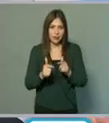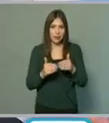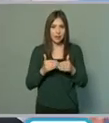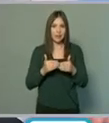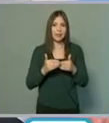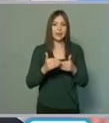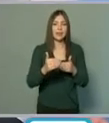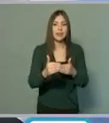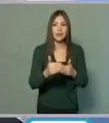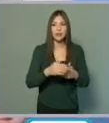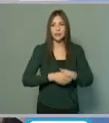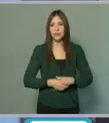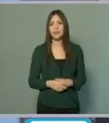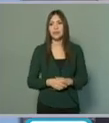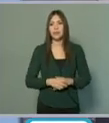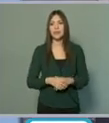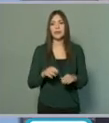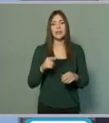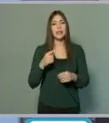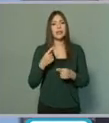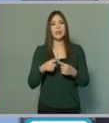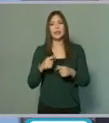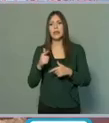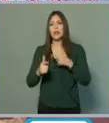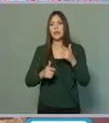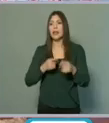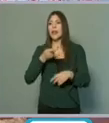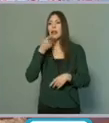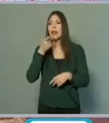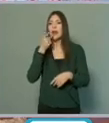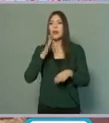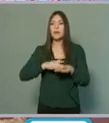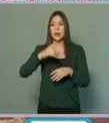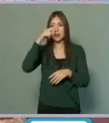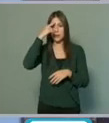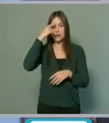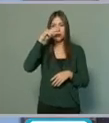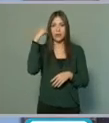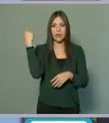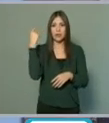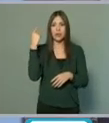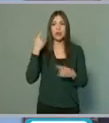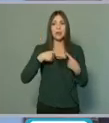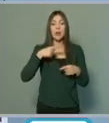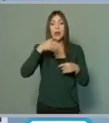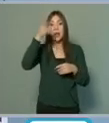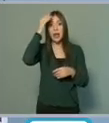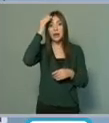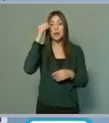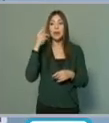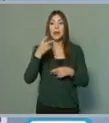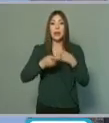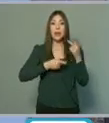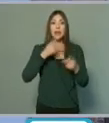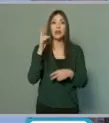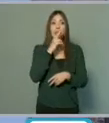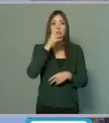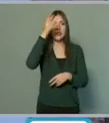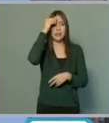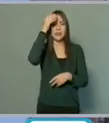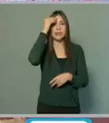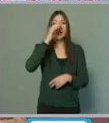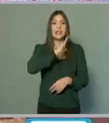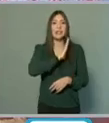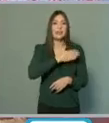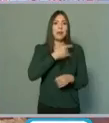Fonéticamente sería así. Sí, es más lento, eso facilita las cosas y las complica para los que están aprendiendo, los rusos que están